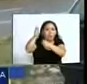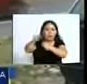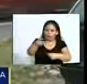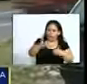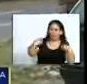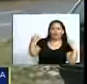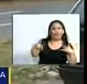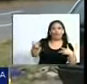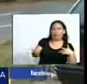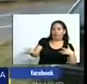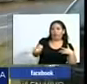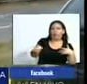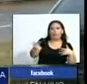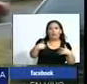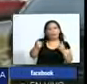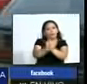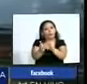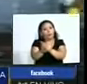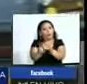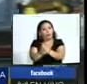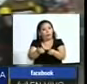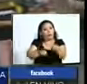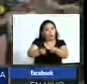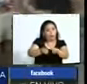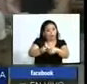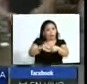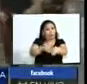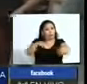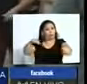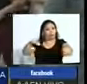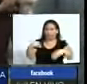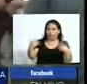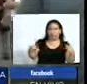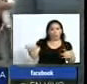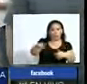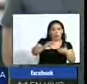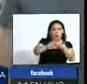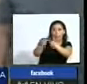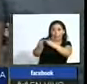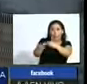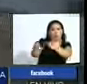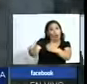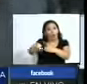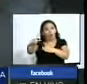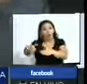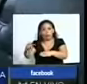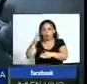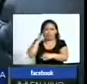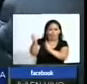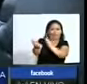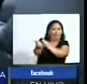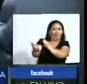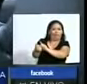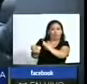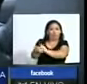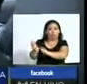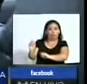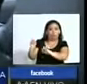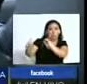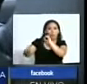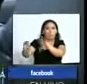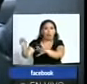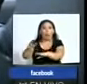afectando a miles de automovilistas. Aseguran que son personas ajenas a las comunidades, que no las conocen y que llegan a dejarlos